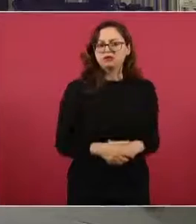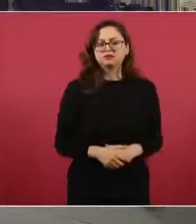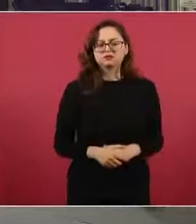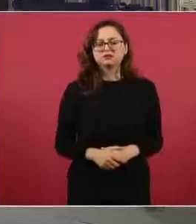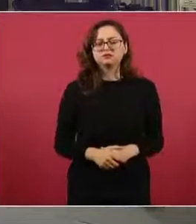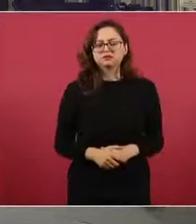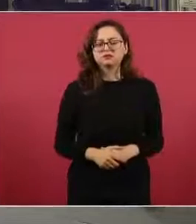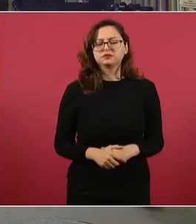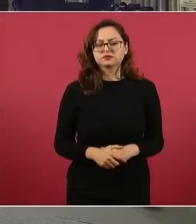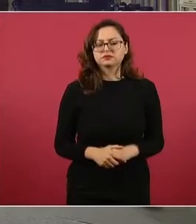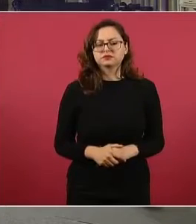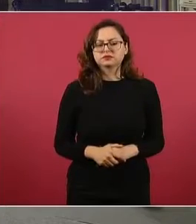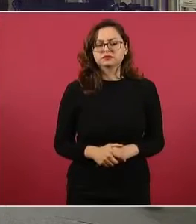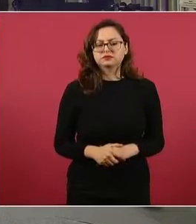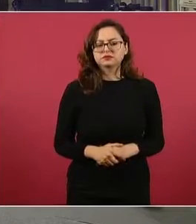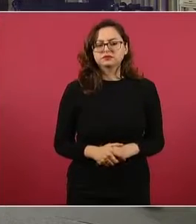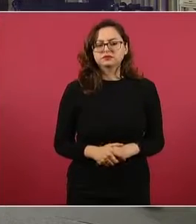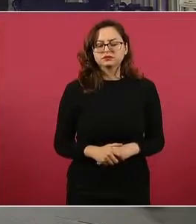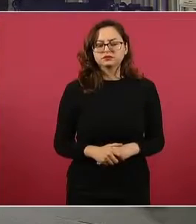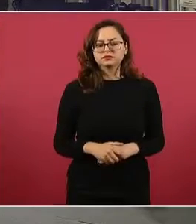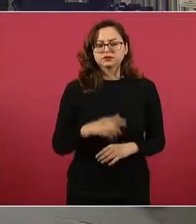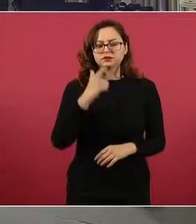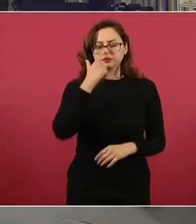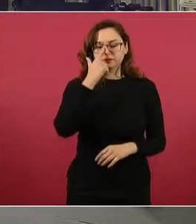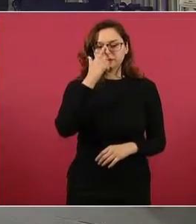¿No tienes el artículo 8º?